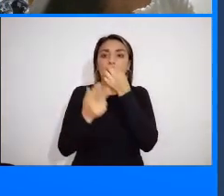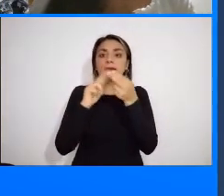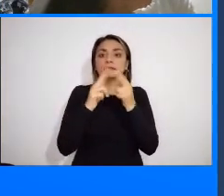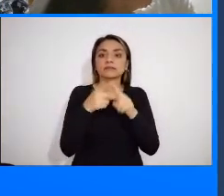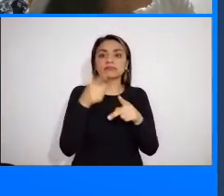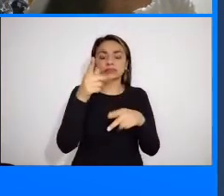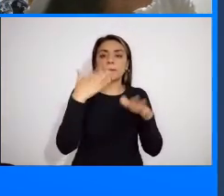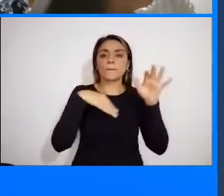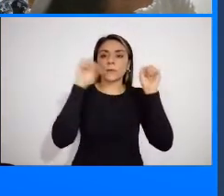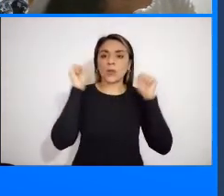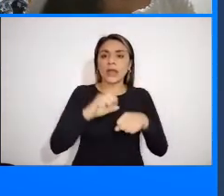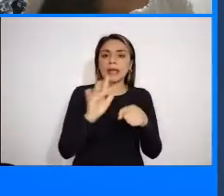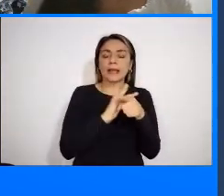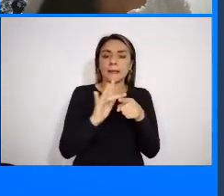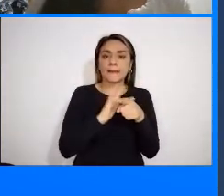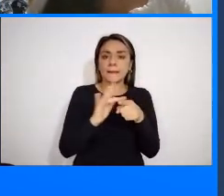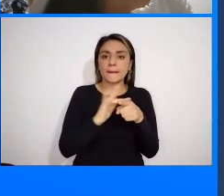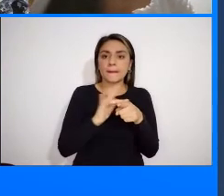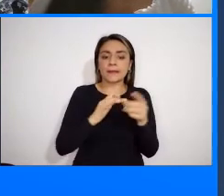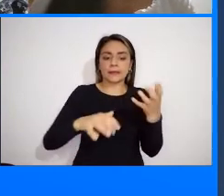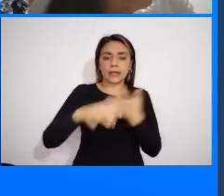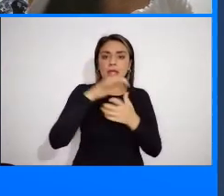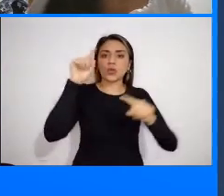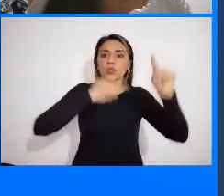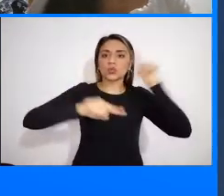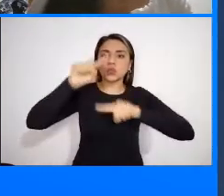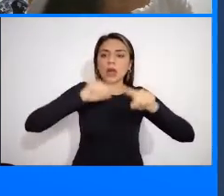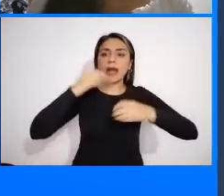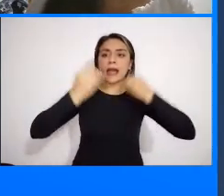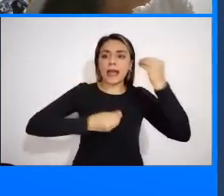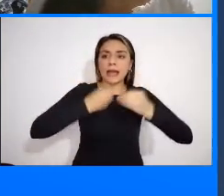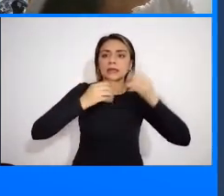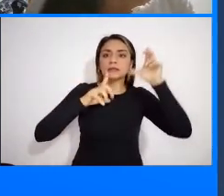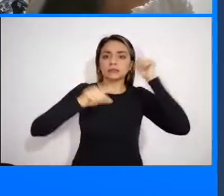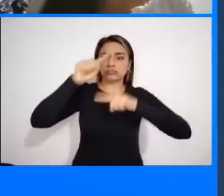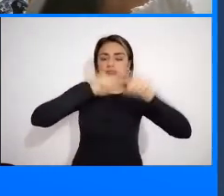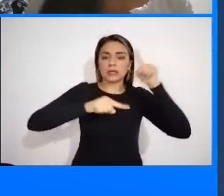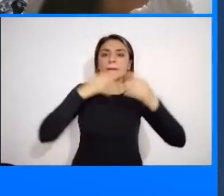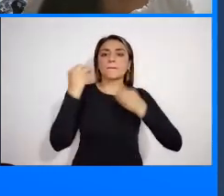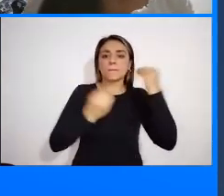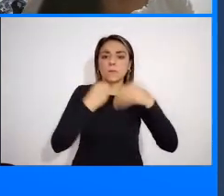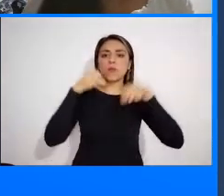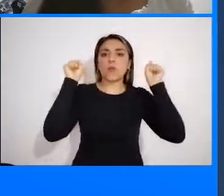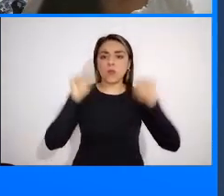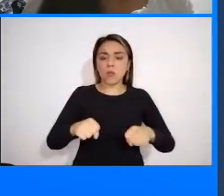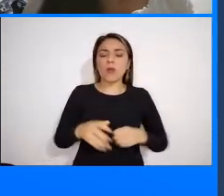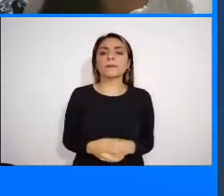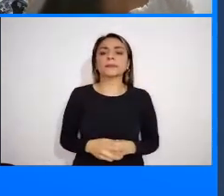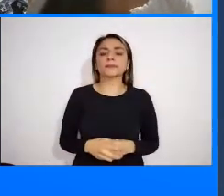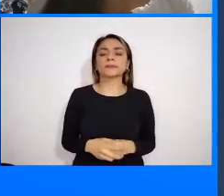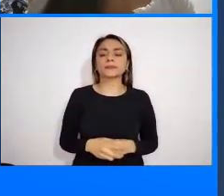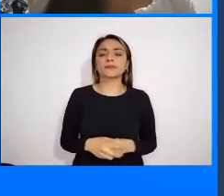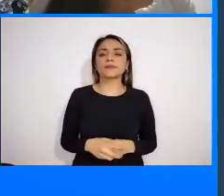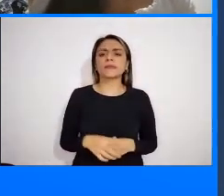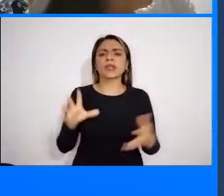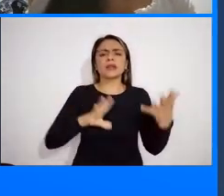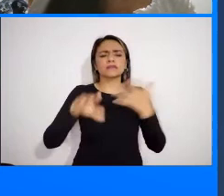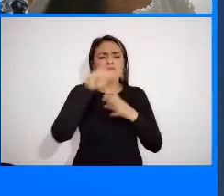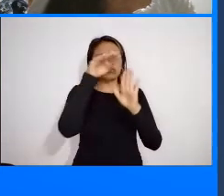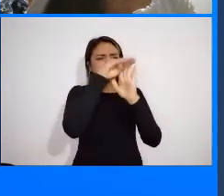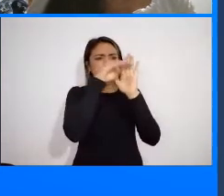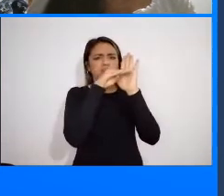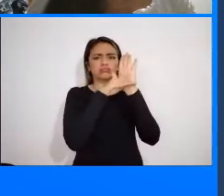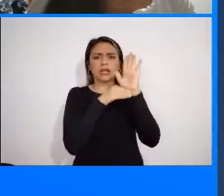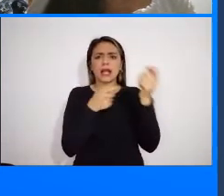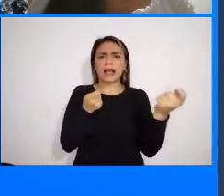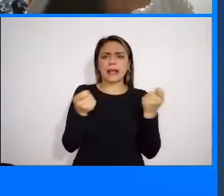o se aplica el ecoturismo, o se hace ecoturismo, con todas las medidas que se deben